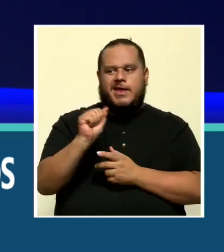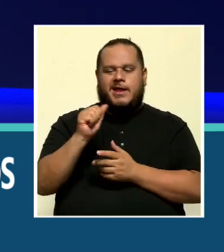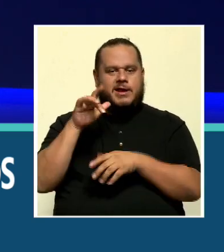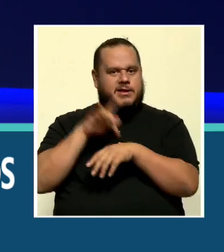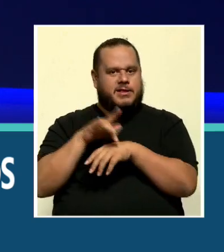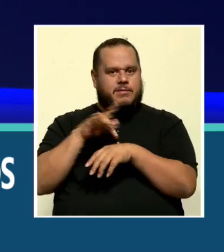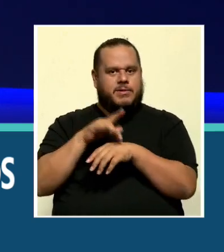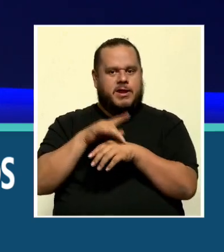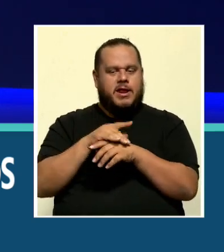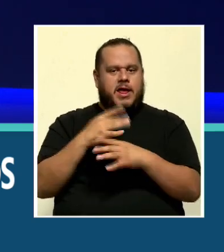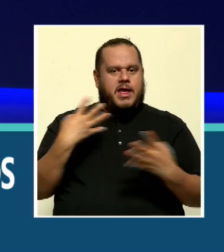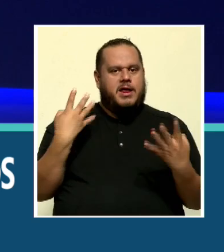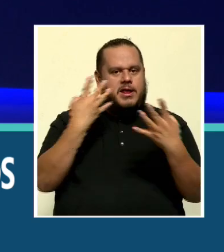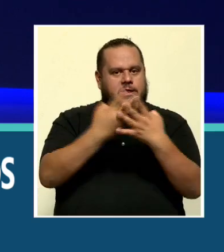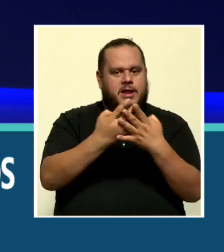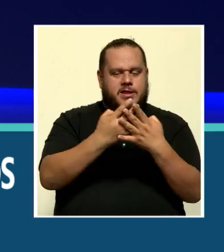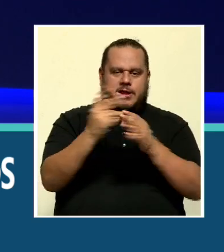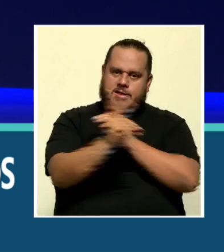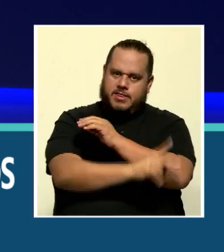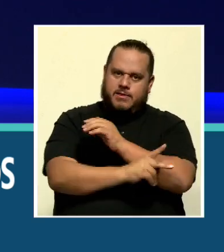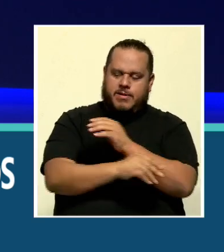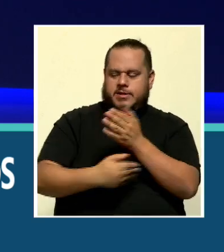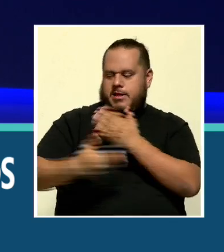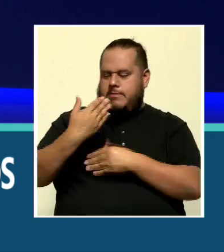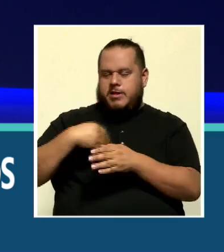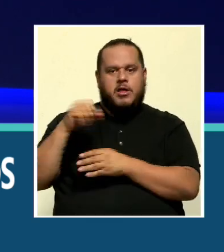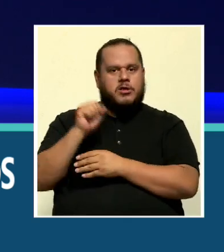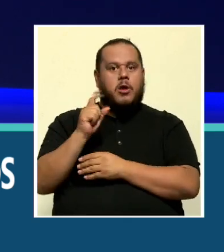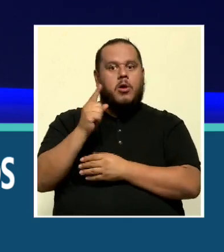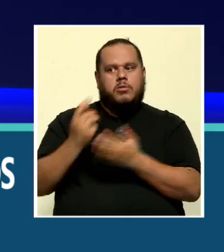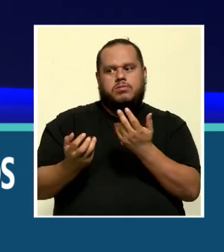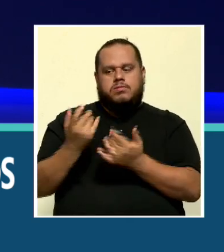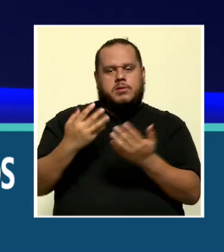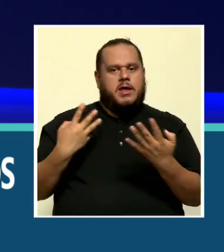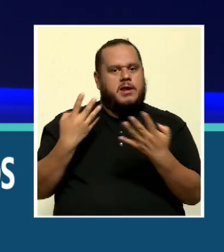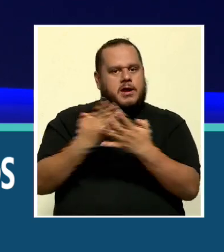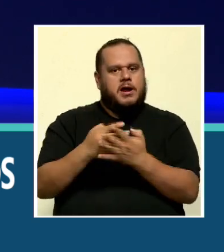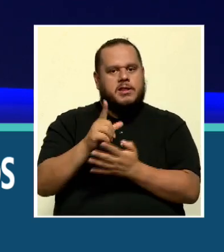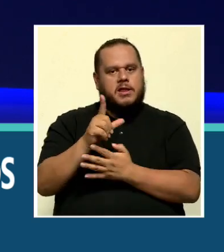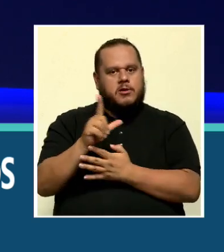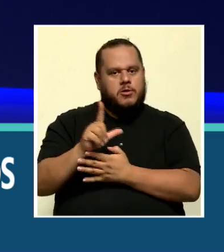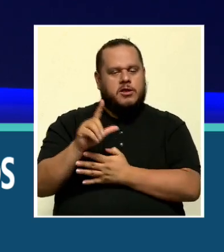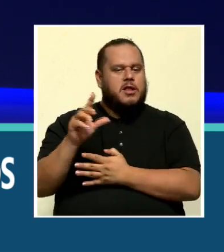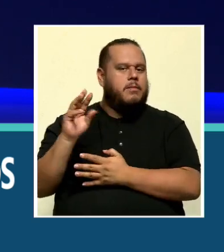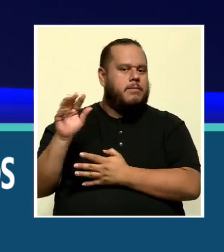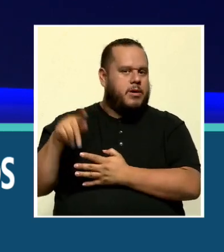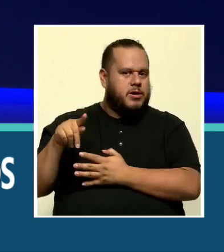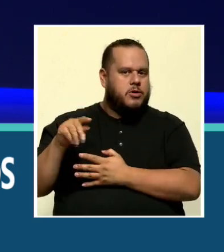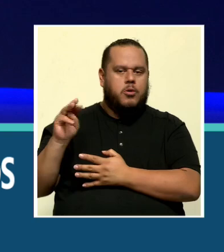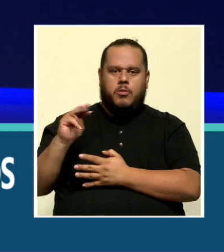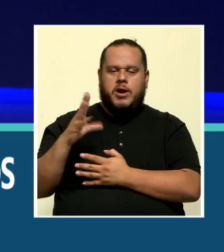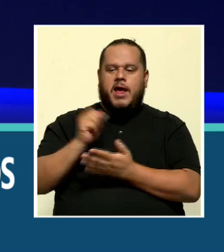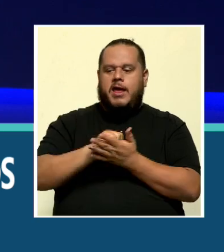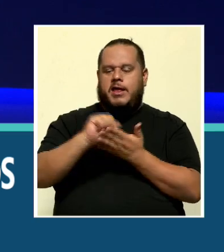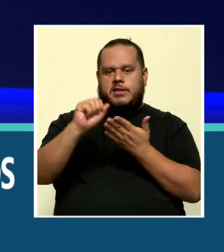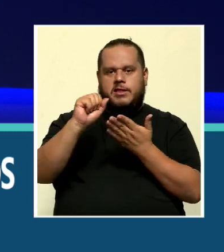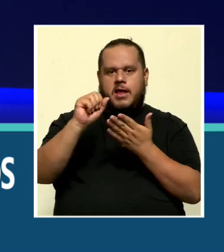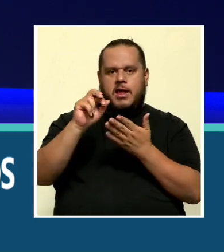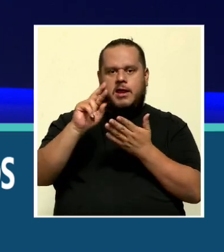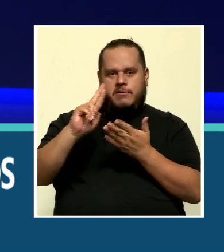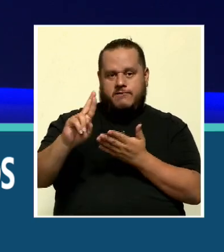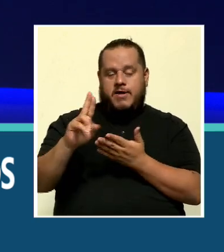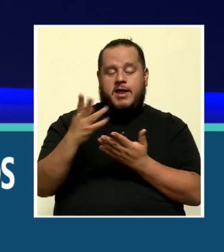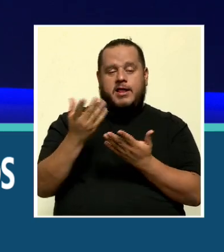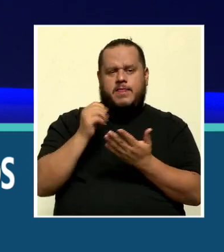temprana en las cárceles del país. El pasado sábado un incendio en la cárcel Luis Paulino Mora en San Rafael de Alajuela acabó